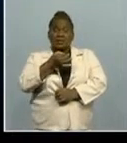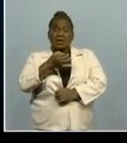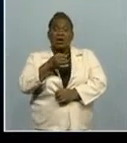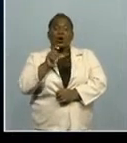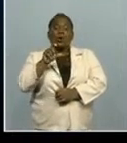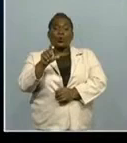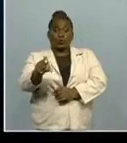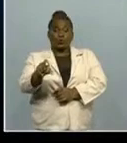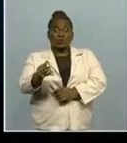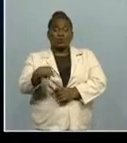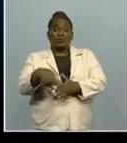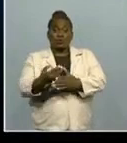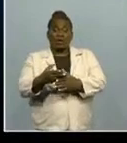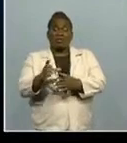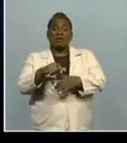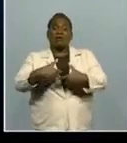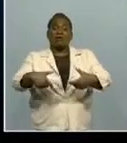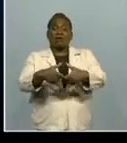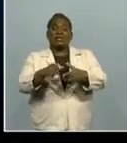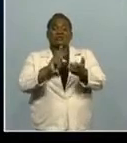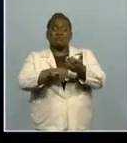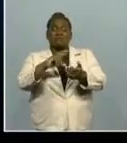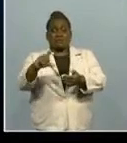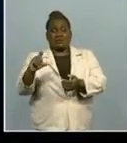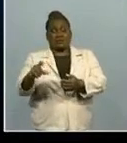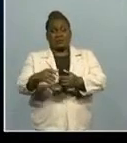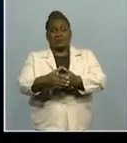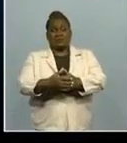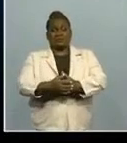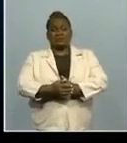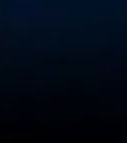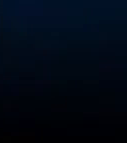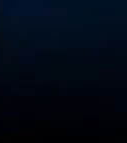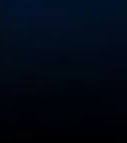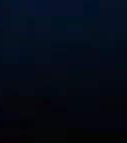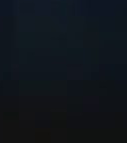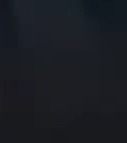final y el octavo congreso del partido comunista de cuba